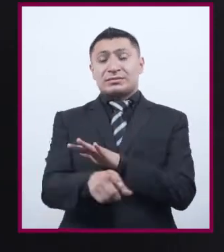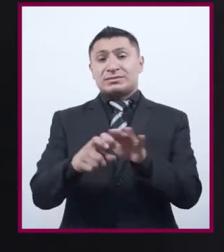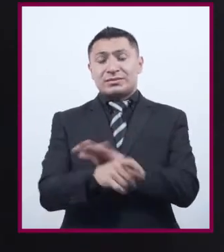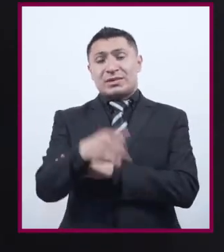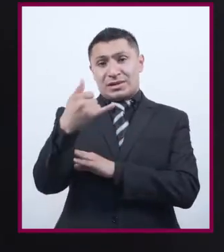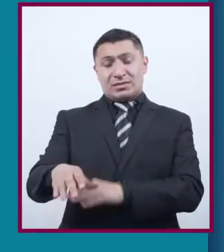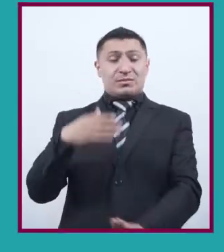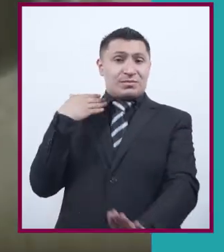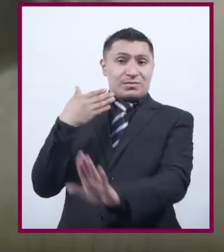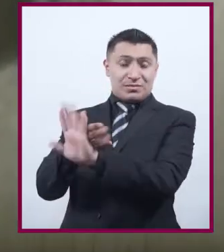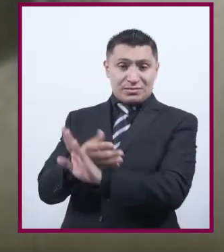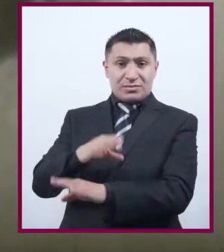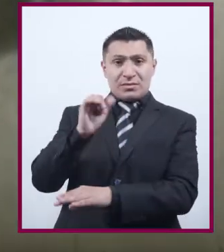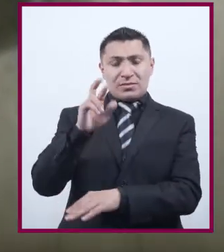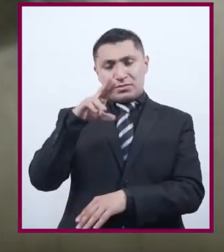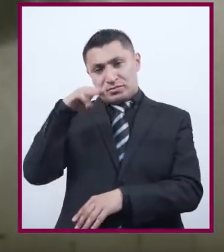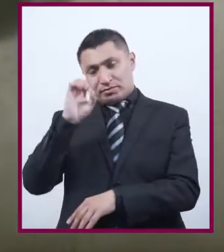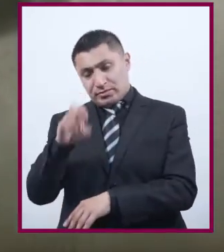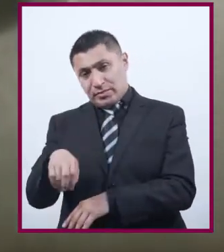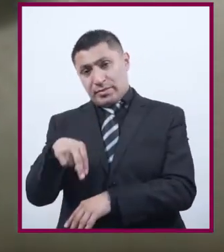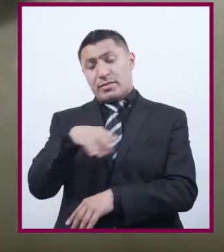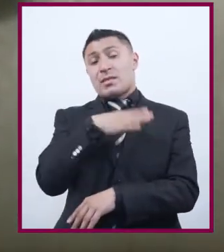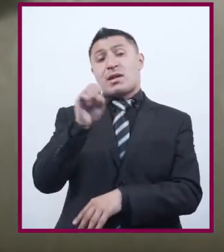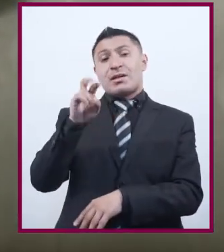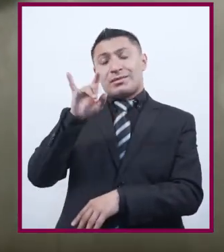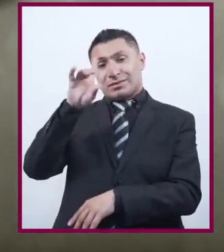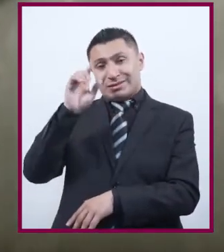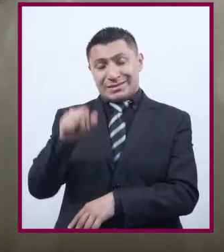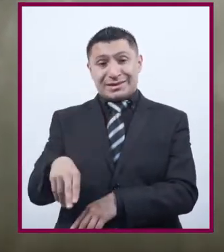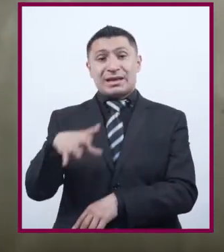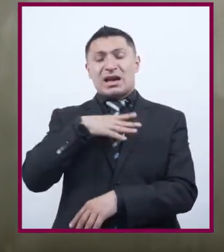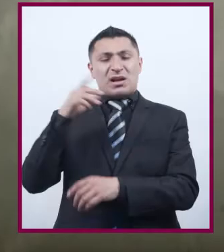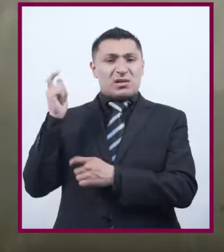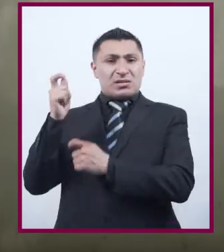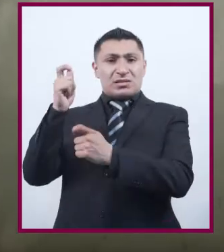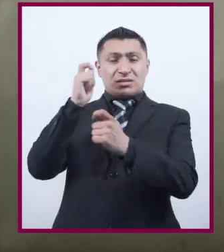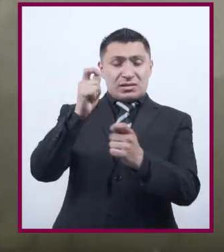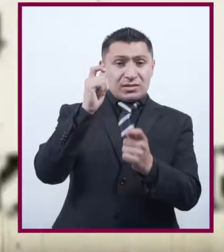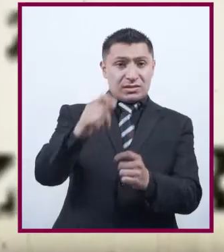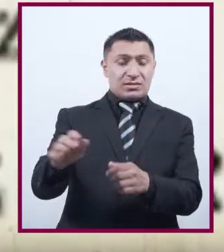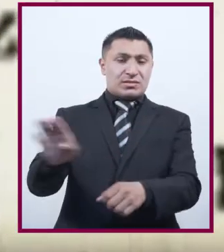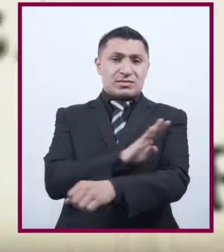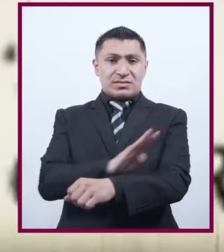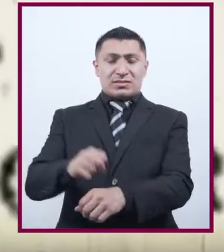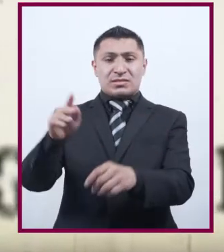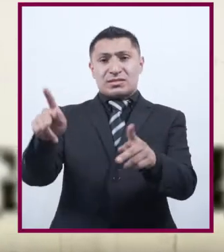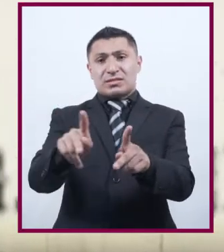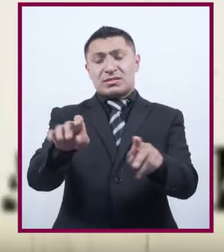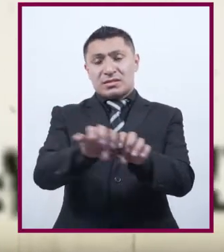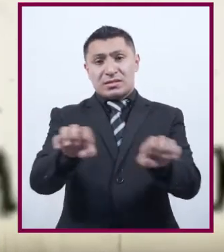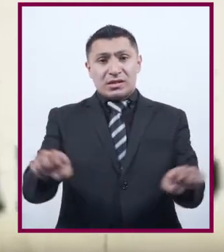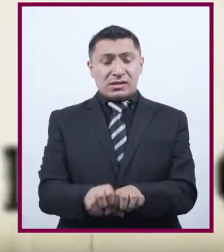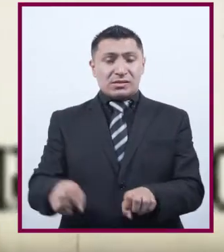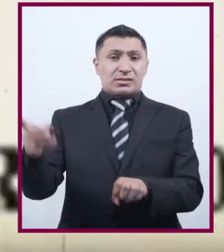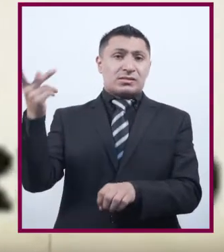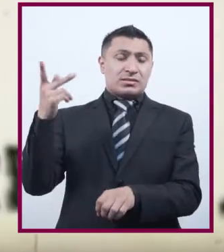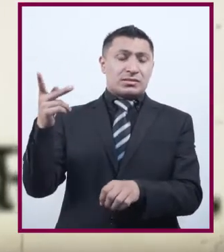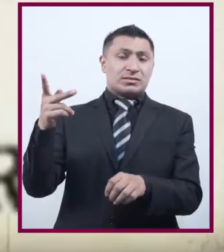y de oposición. Carmen Cerdán, como muchas otras mujeres, hizo proselitismo a favor del Partido